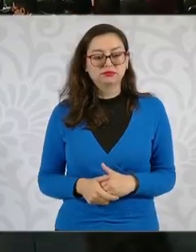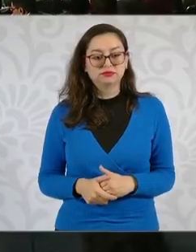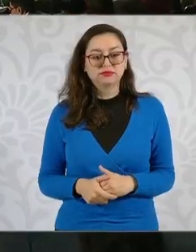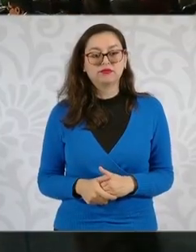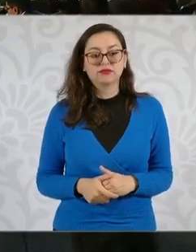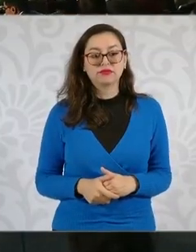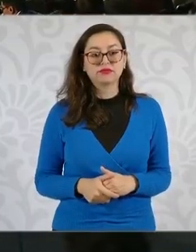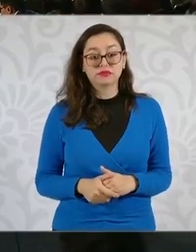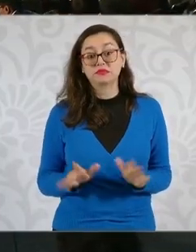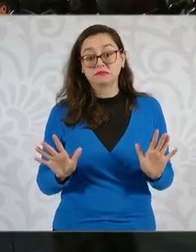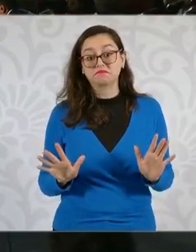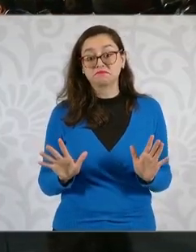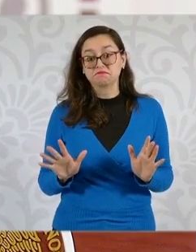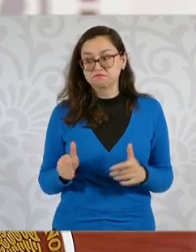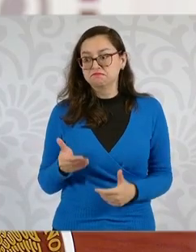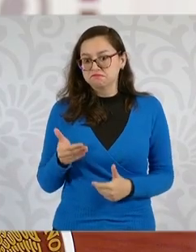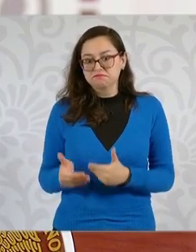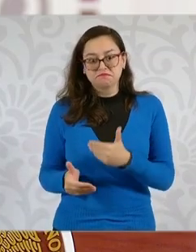entonces es mucho mejor